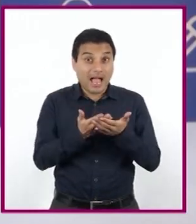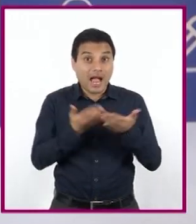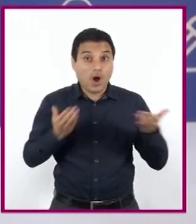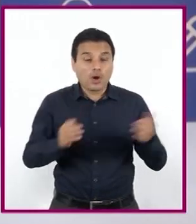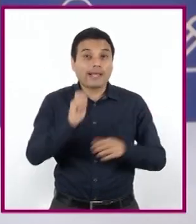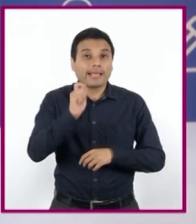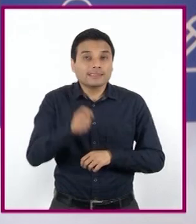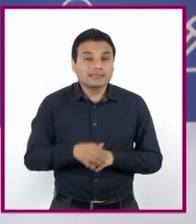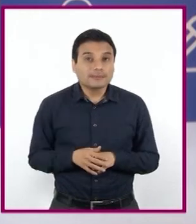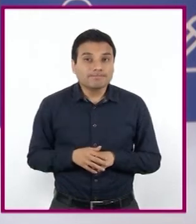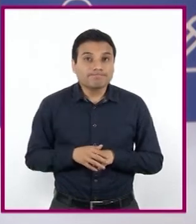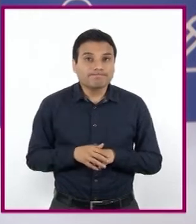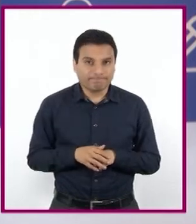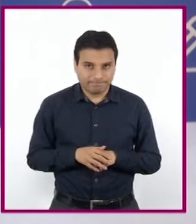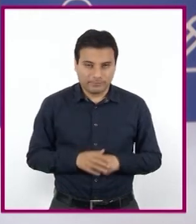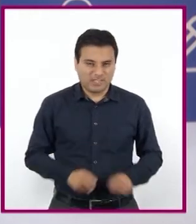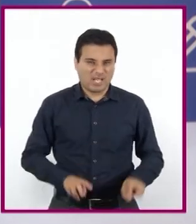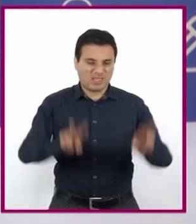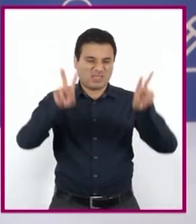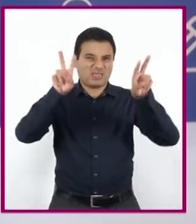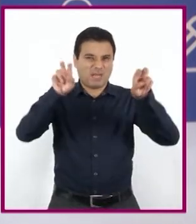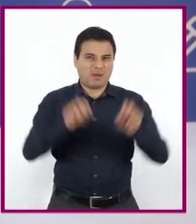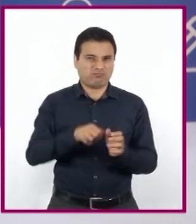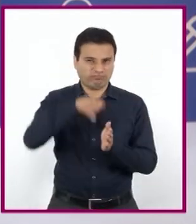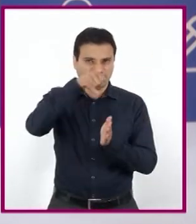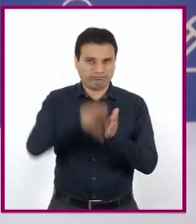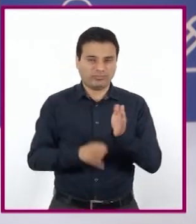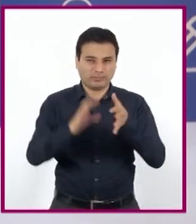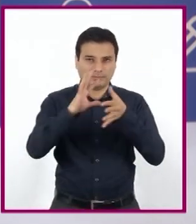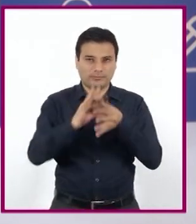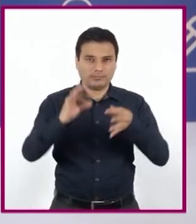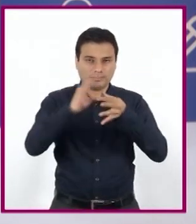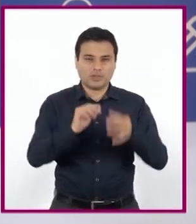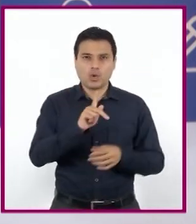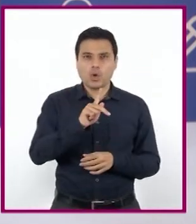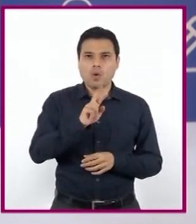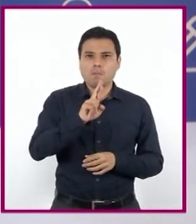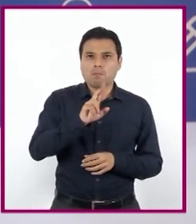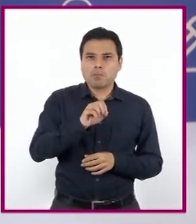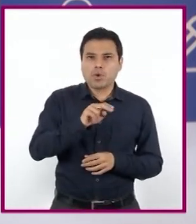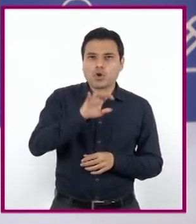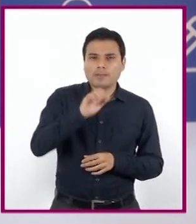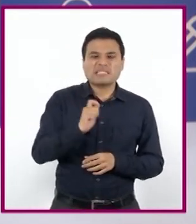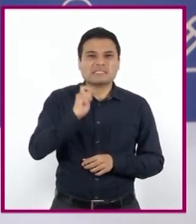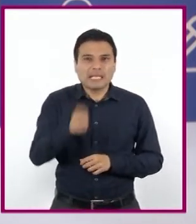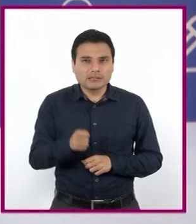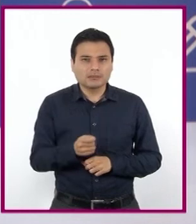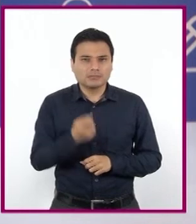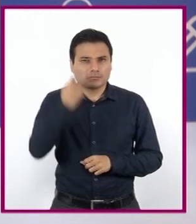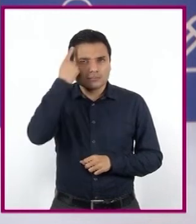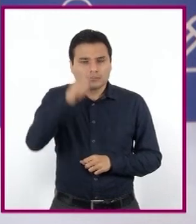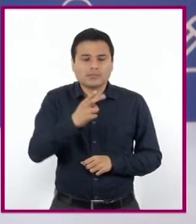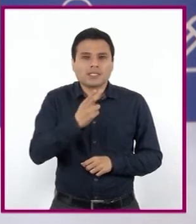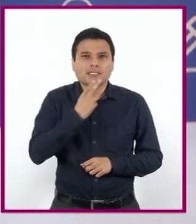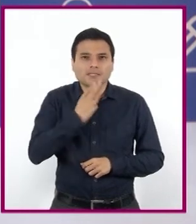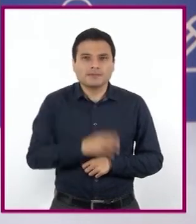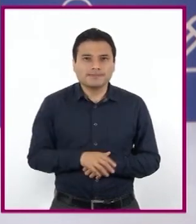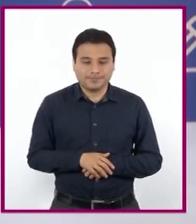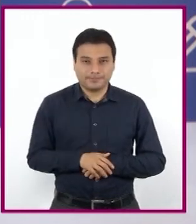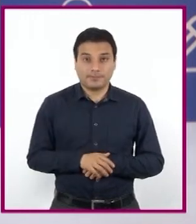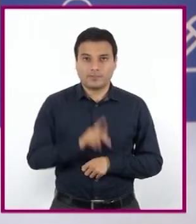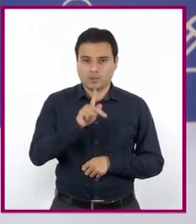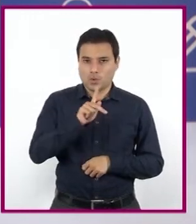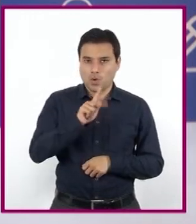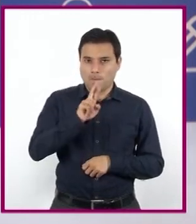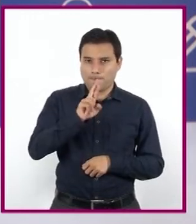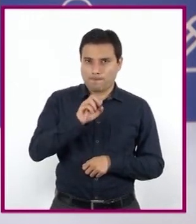al contenido con una explicación de lo que son los pronombres y su utilización. Los pronombres son palabras